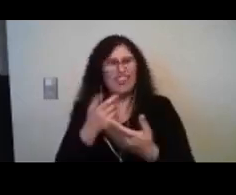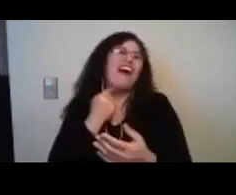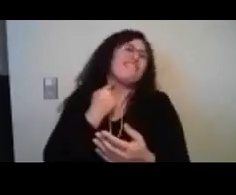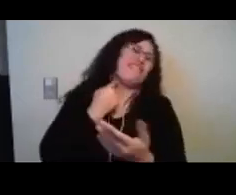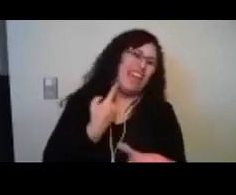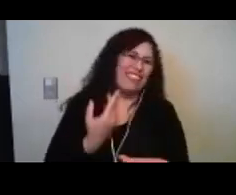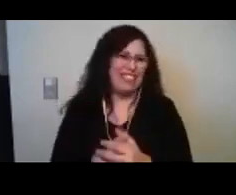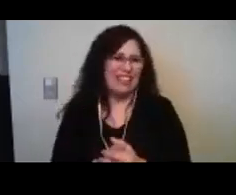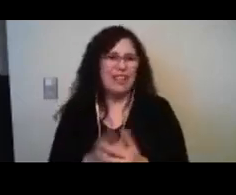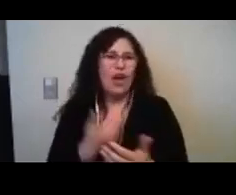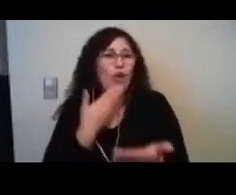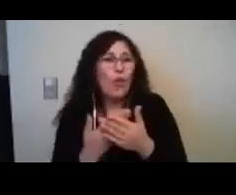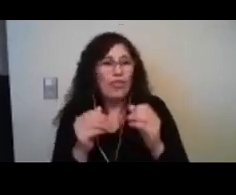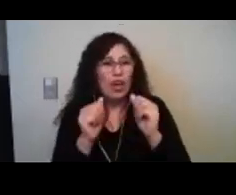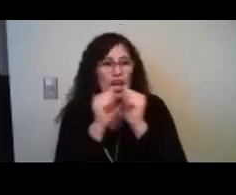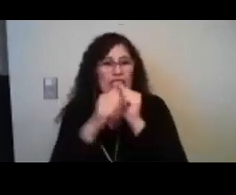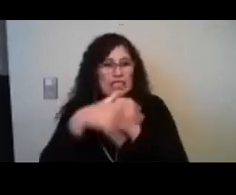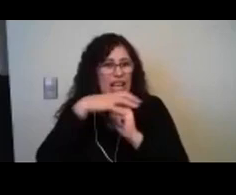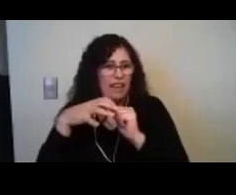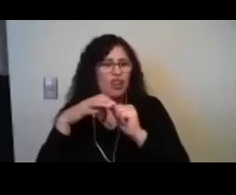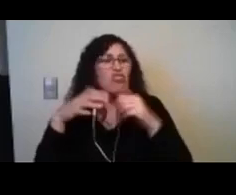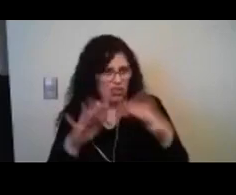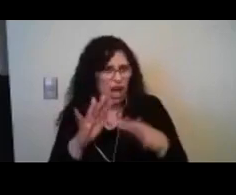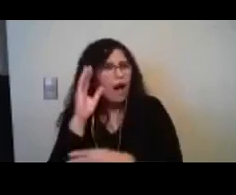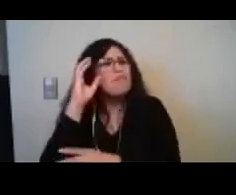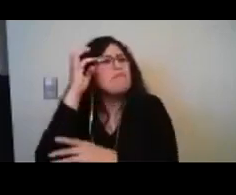cuando el cerebro está maduro, ¿de acuerdo?